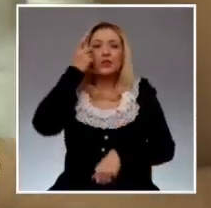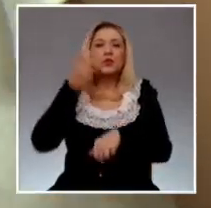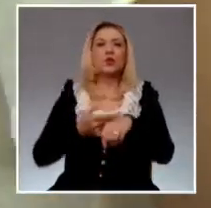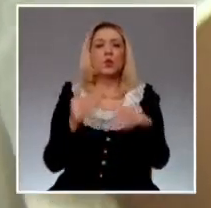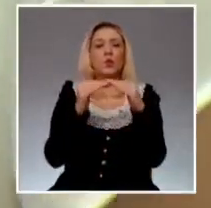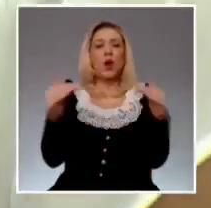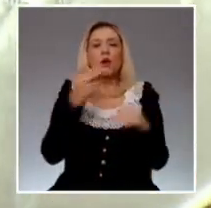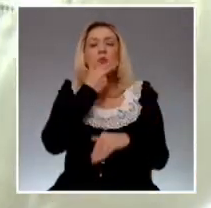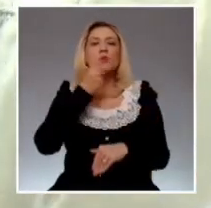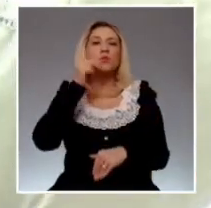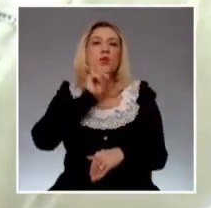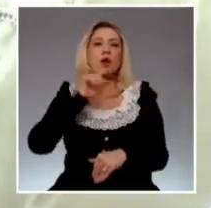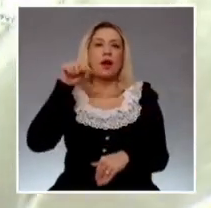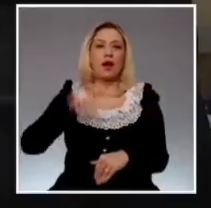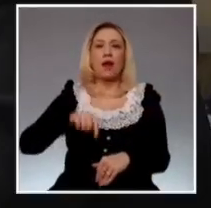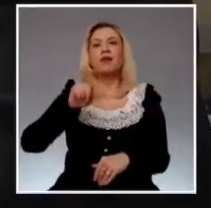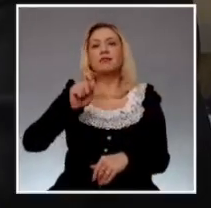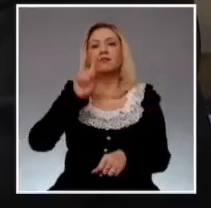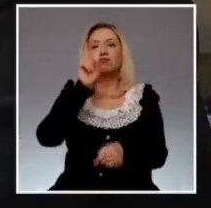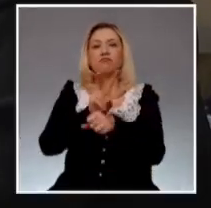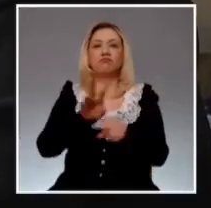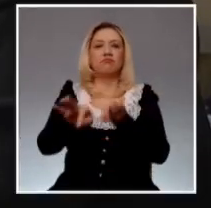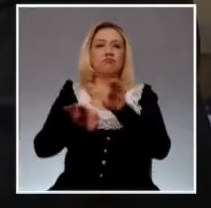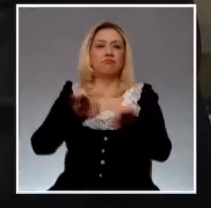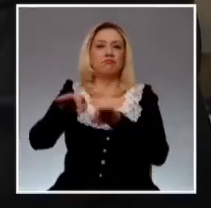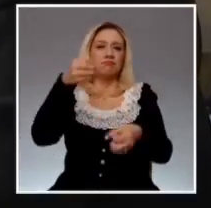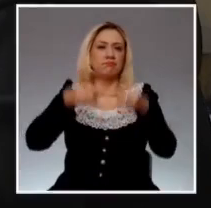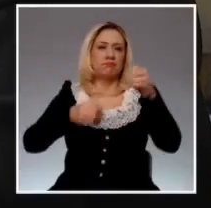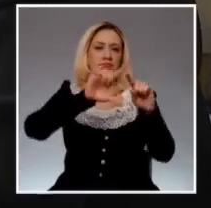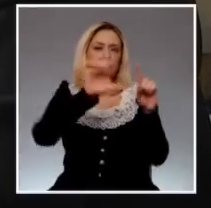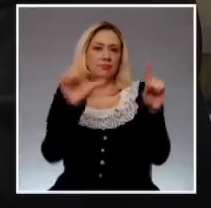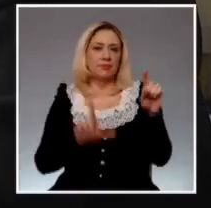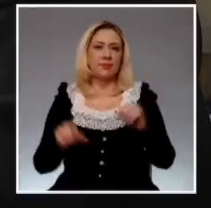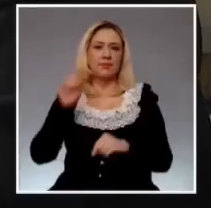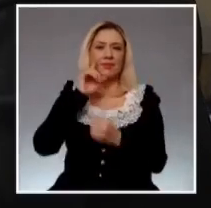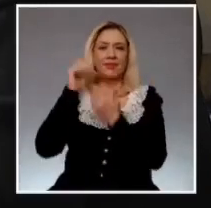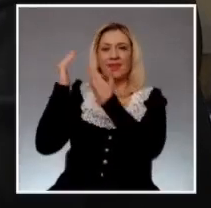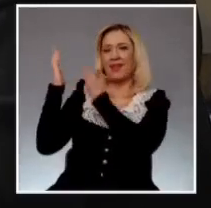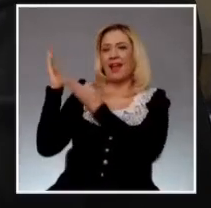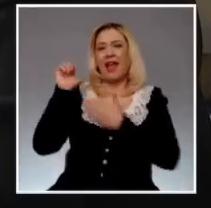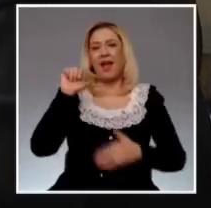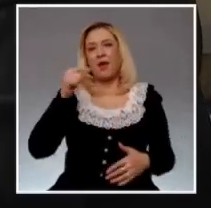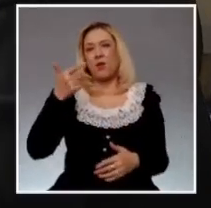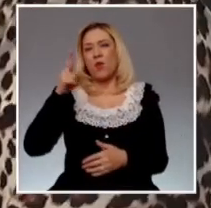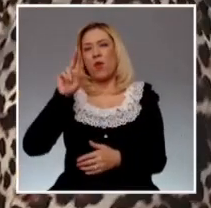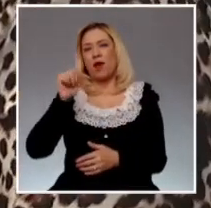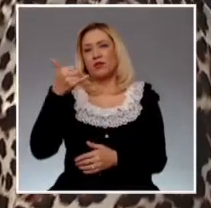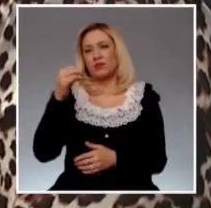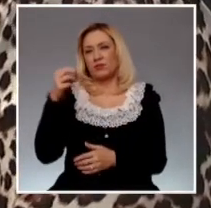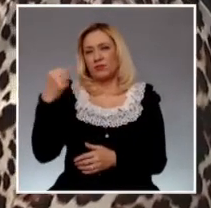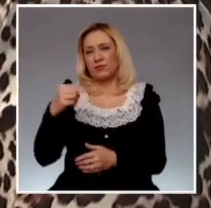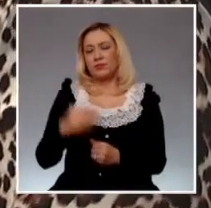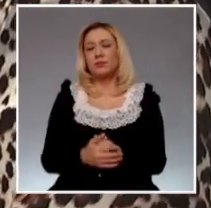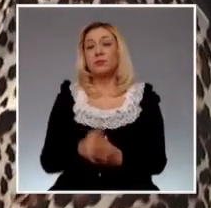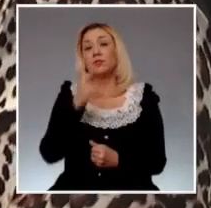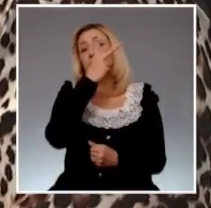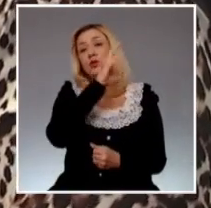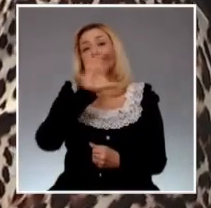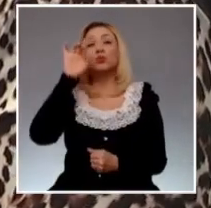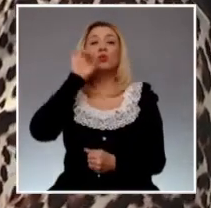de la Judicatura Federal, María Fernanda Aguayo. Destacó que se llevó a cabo una encuesta a 200 mujeres titulares de